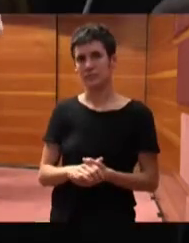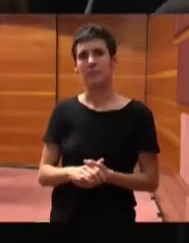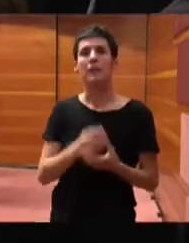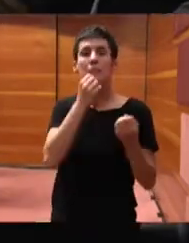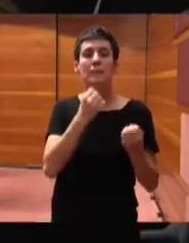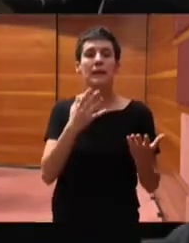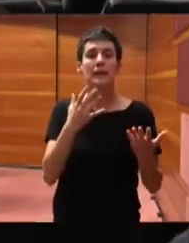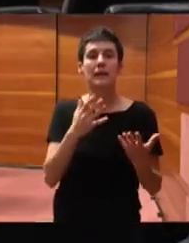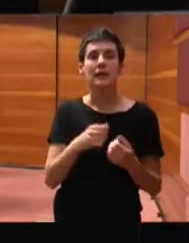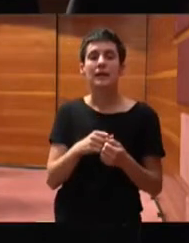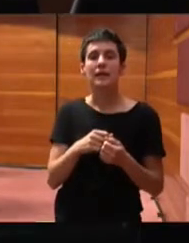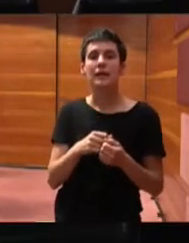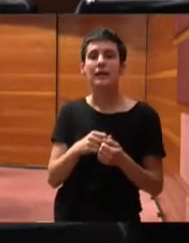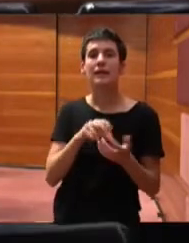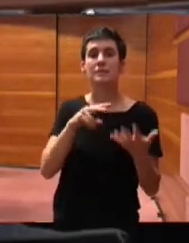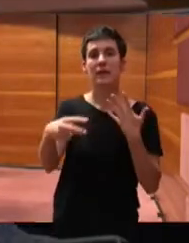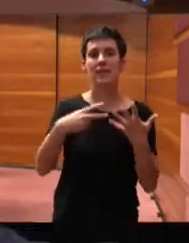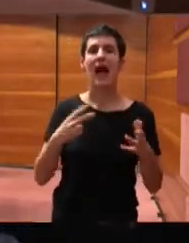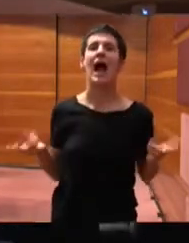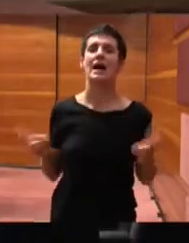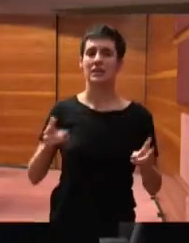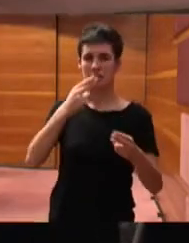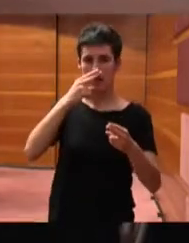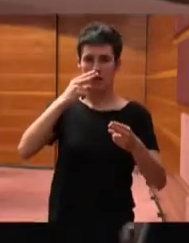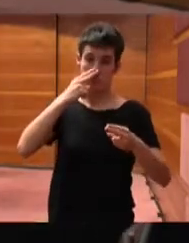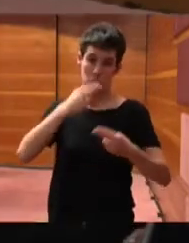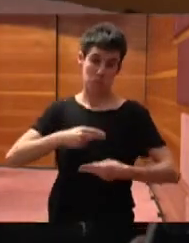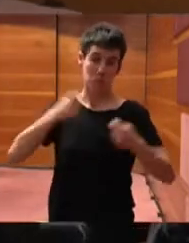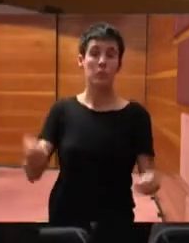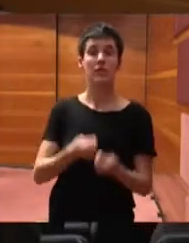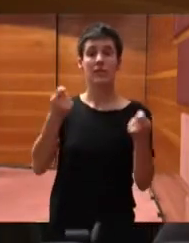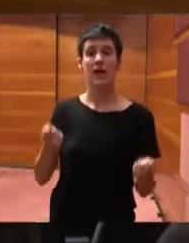Bien, transparencia activa, publicidad activa. Bueno, esta parte es más interesante, ¿no? Porque